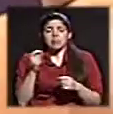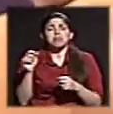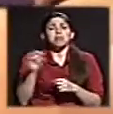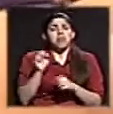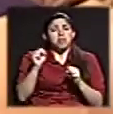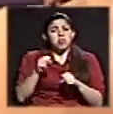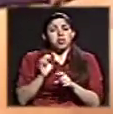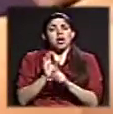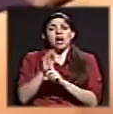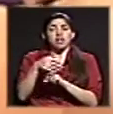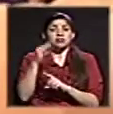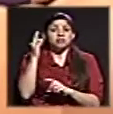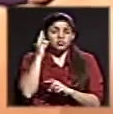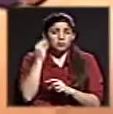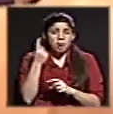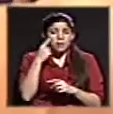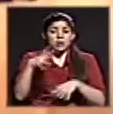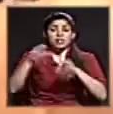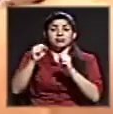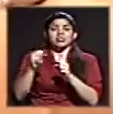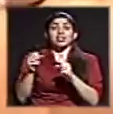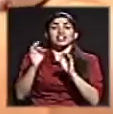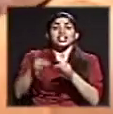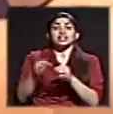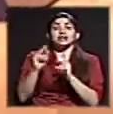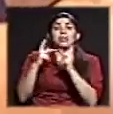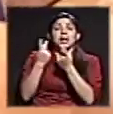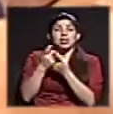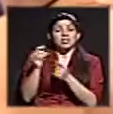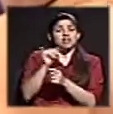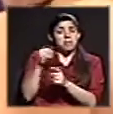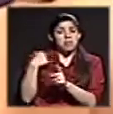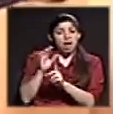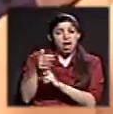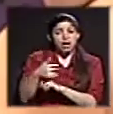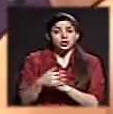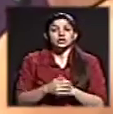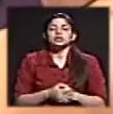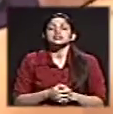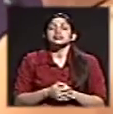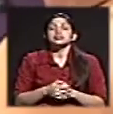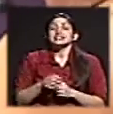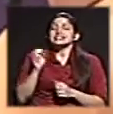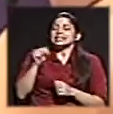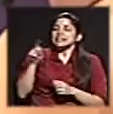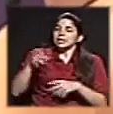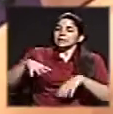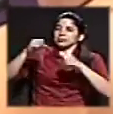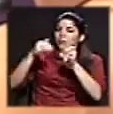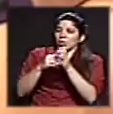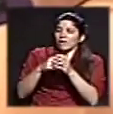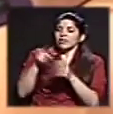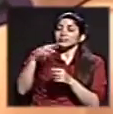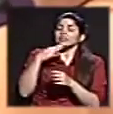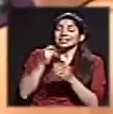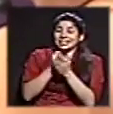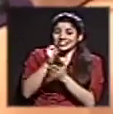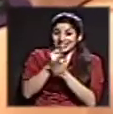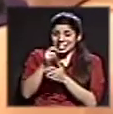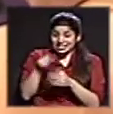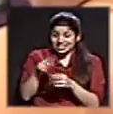también acosando a las mujeres que están tomando decisiones en los partidos. Aquí tal vez es porque retomar que la investigación se hace